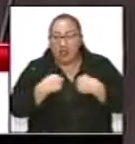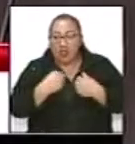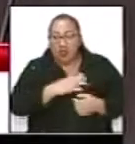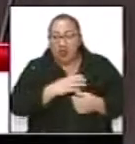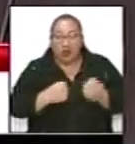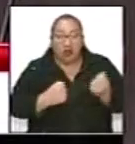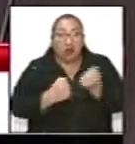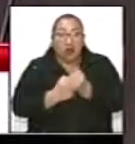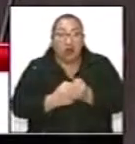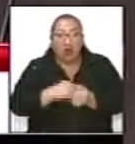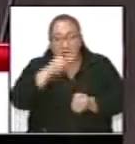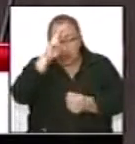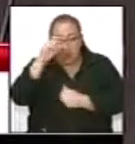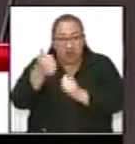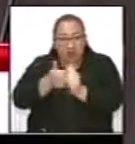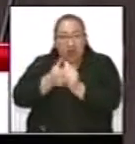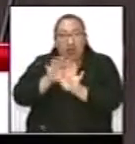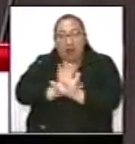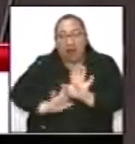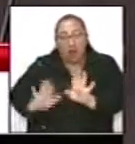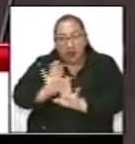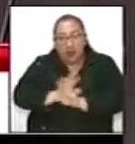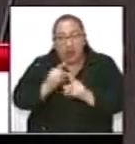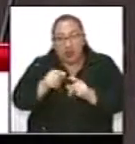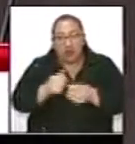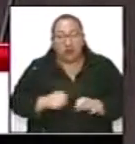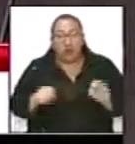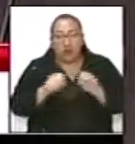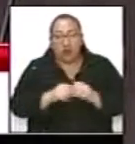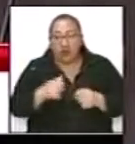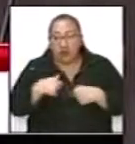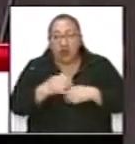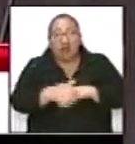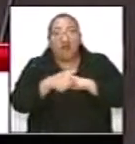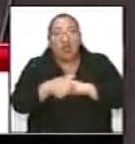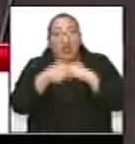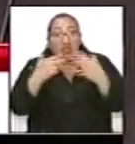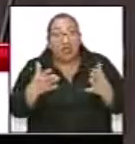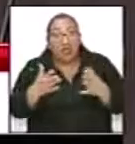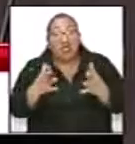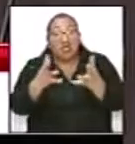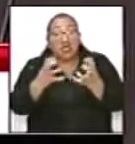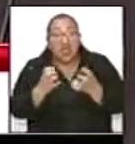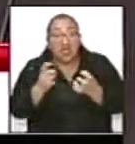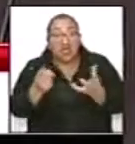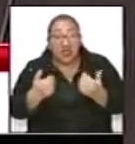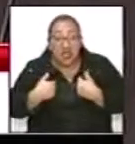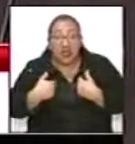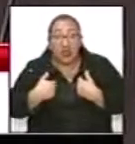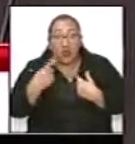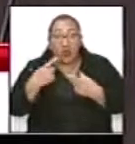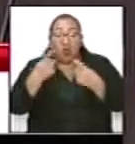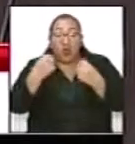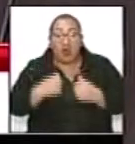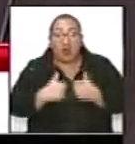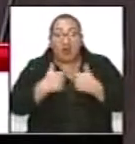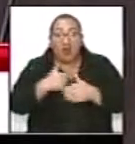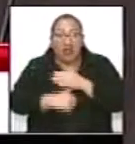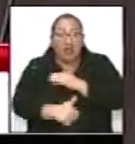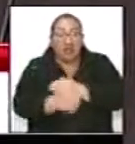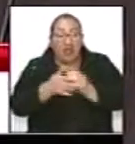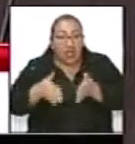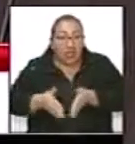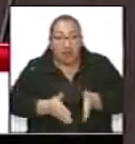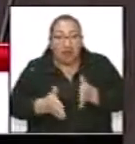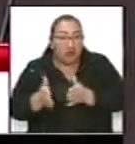Estado peruano detrás para avalar ese éxito, para felicitarte, y si decides tener una vida dentro del camino